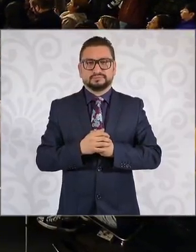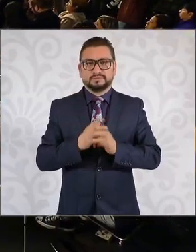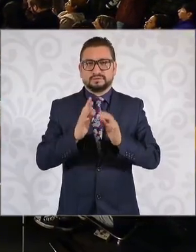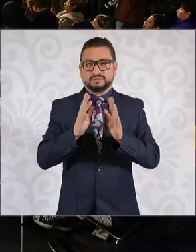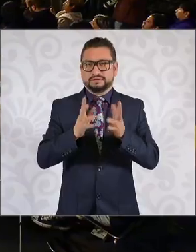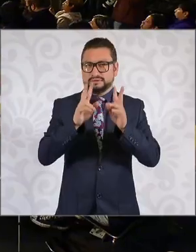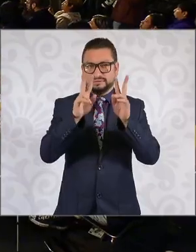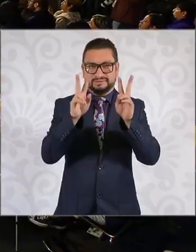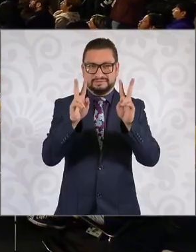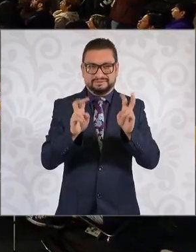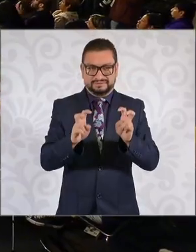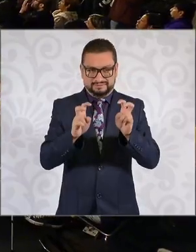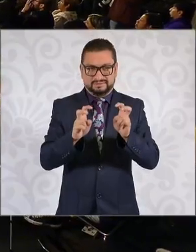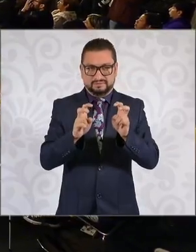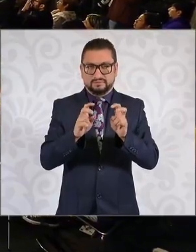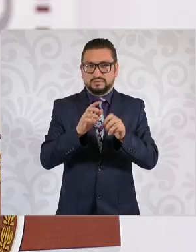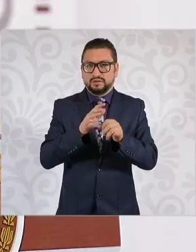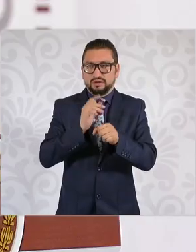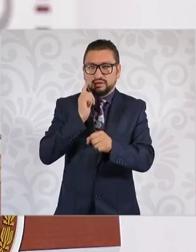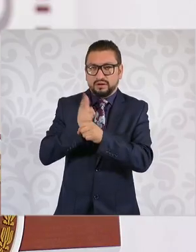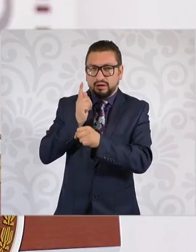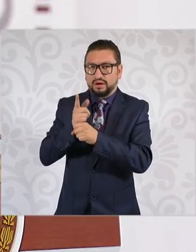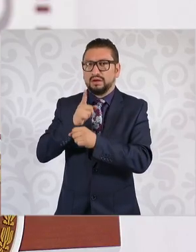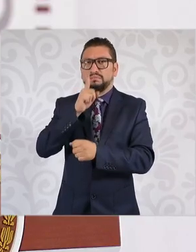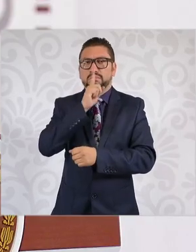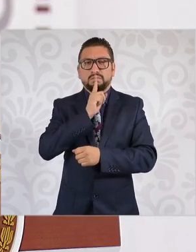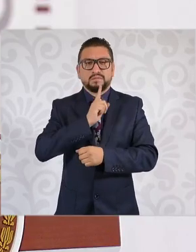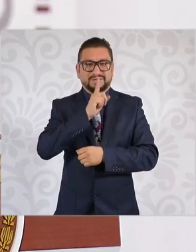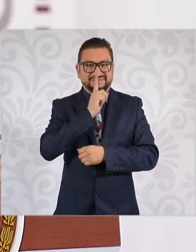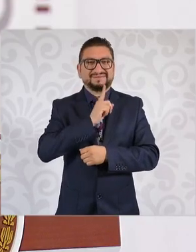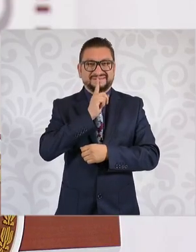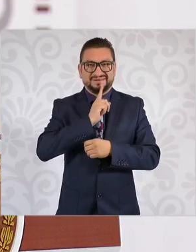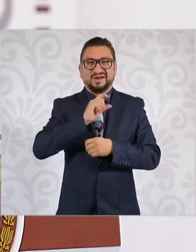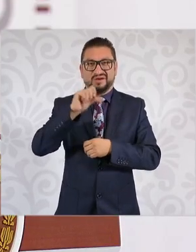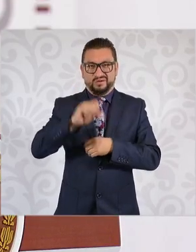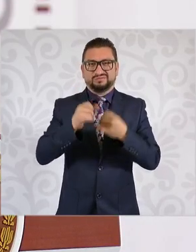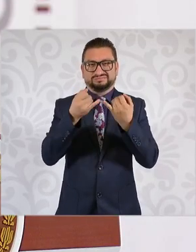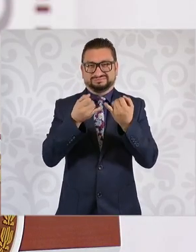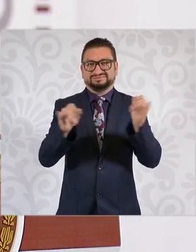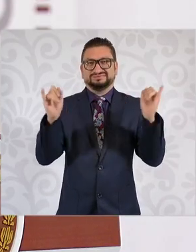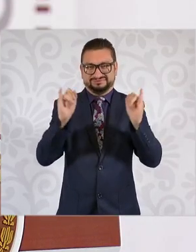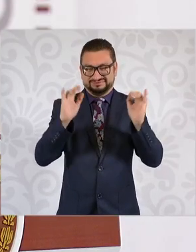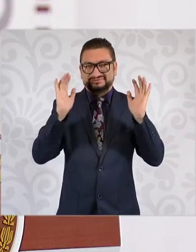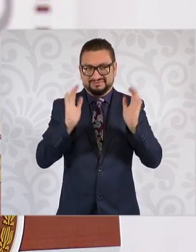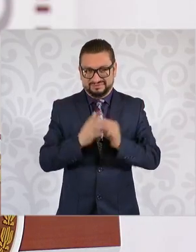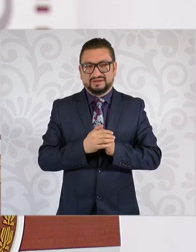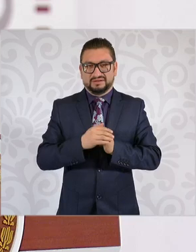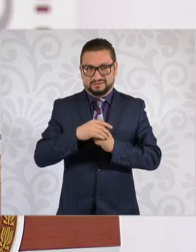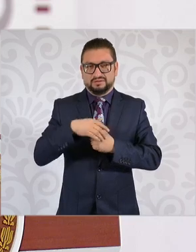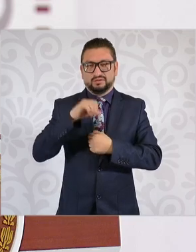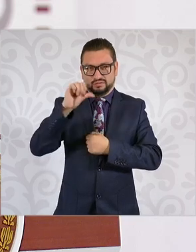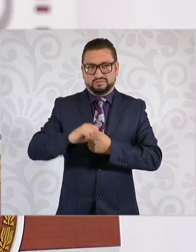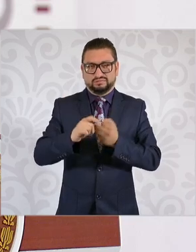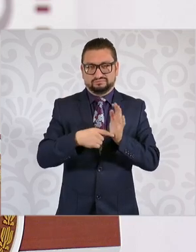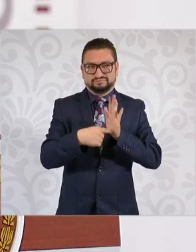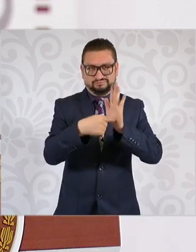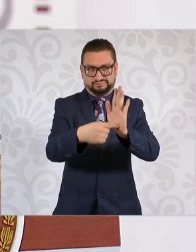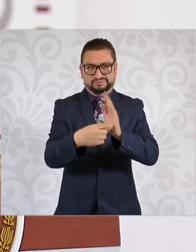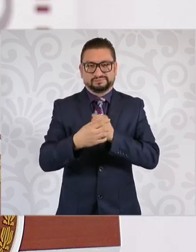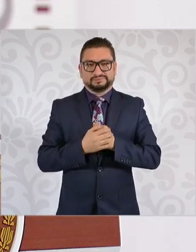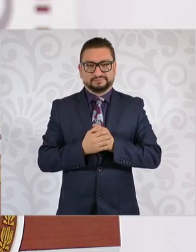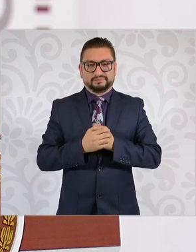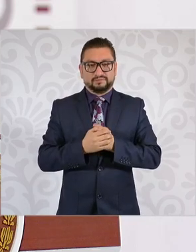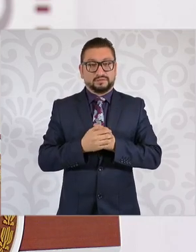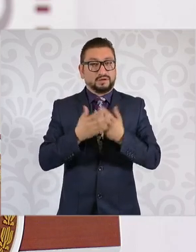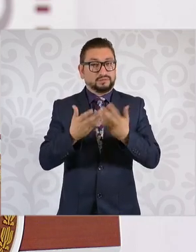sección de detector de mentiras que se inaugura, entonces también la vamos a presentar. Entonces, si